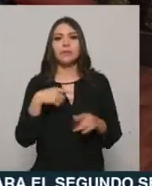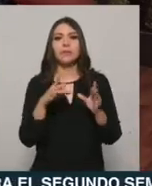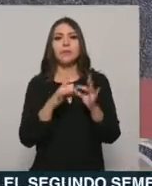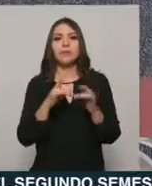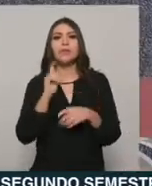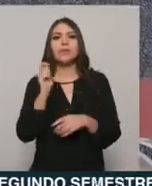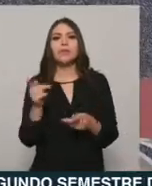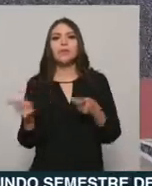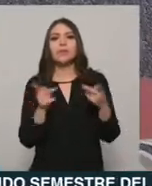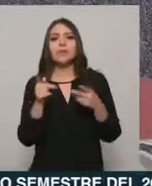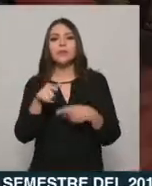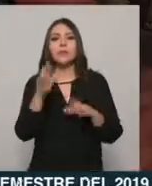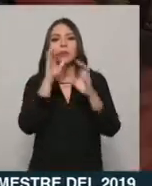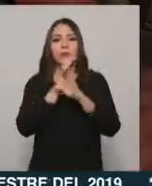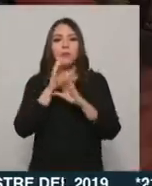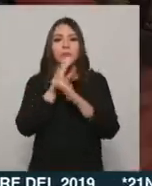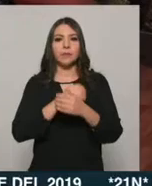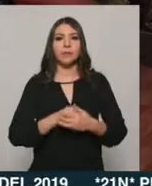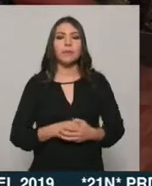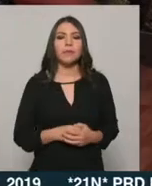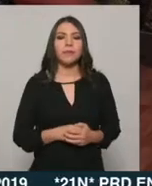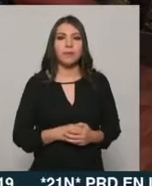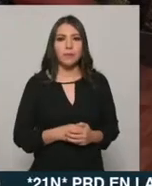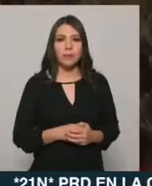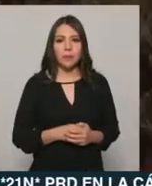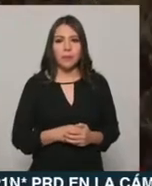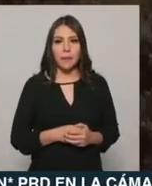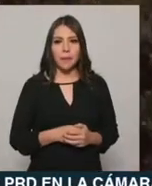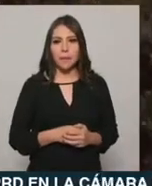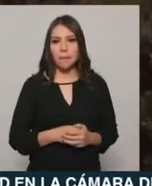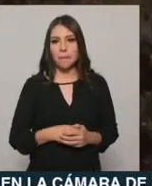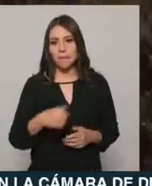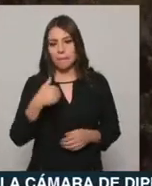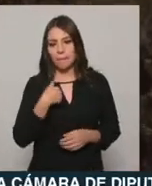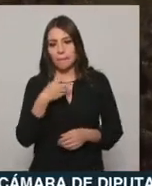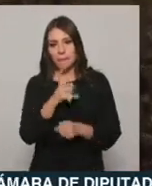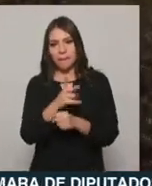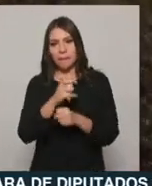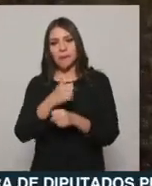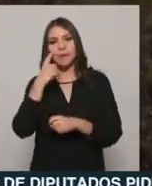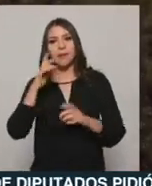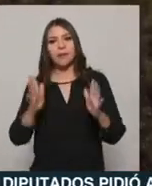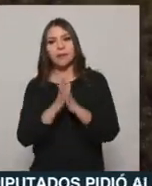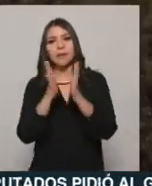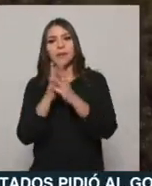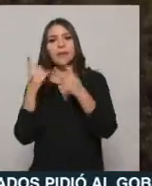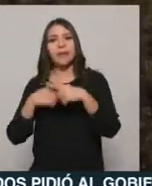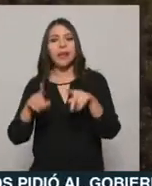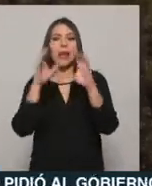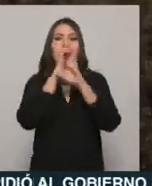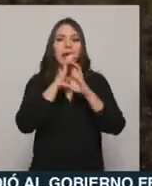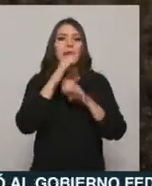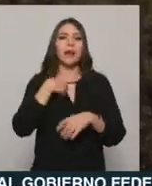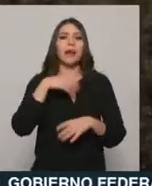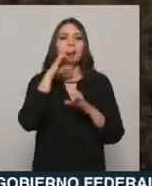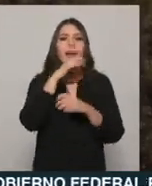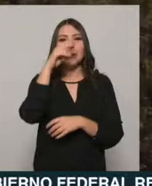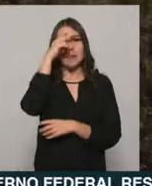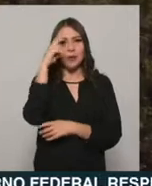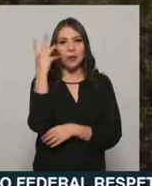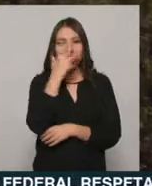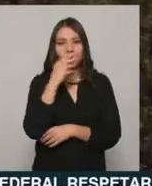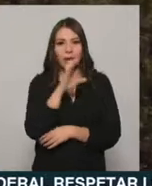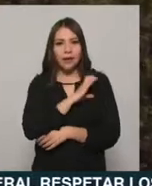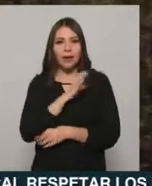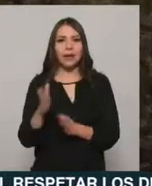este concierto. Yo estoy invitado, como les comentaba, para participar con varias canciones. Cuando voy a tener el gusto de cantar México lindo y querido, Granada, Dime